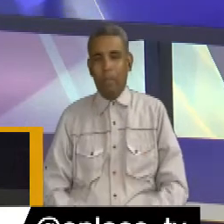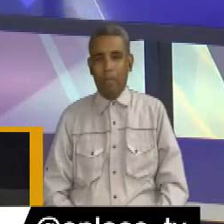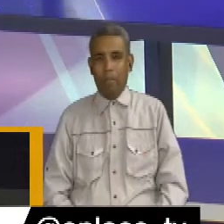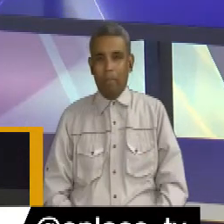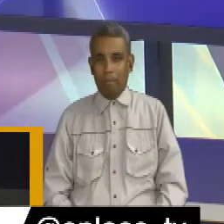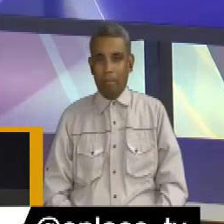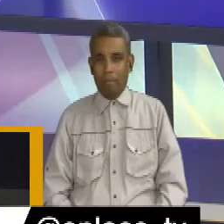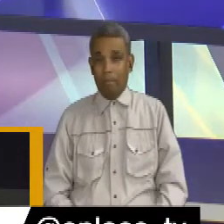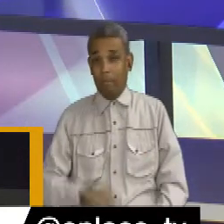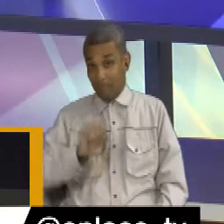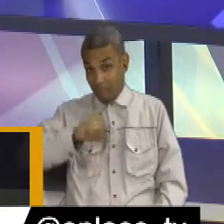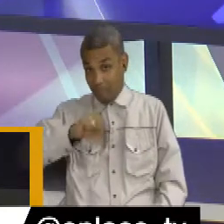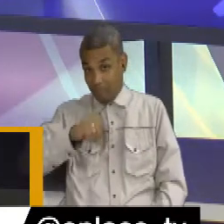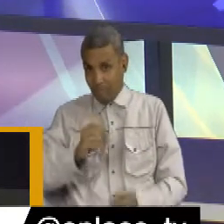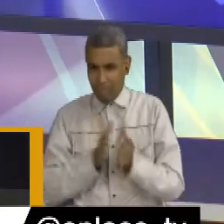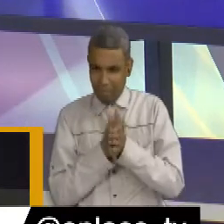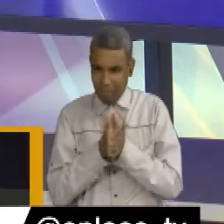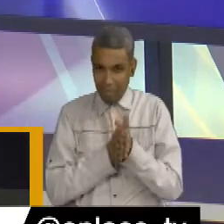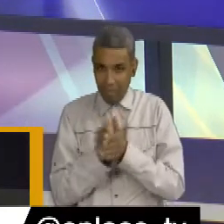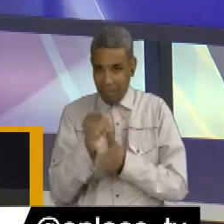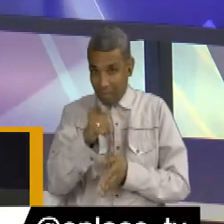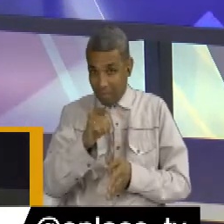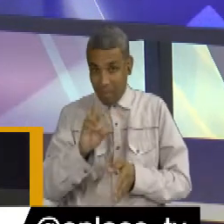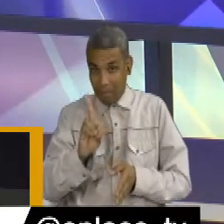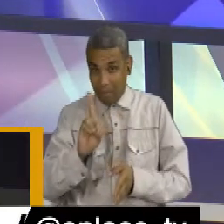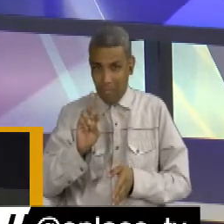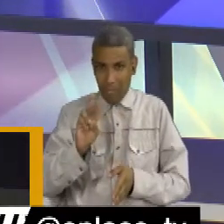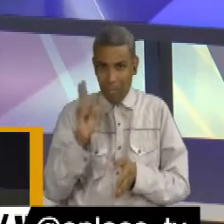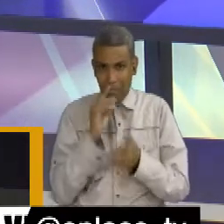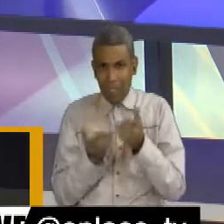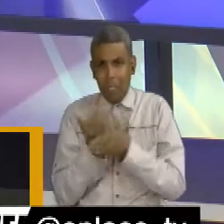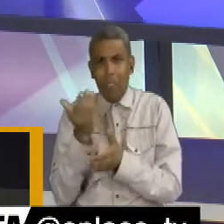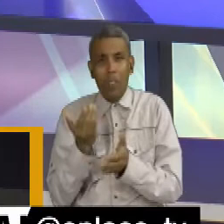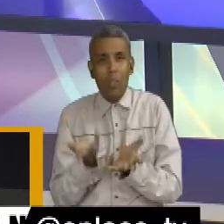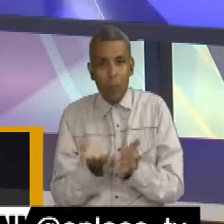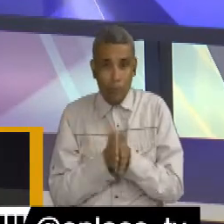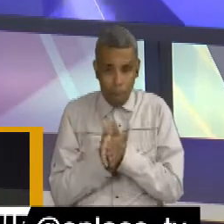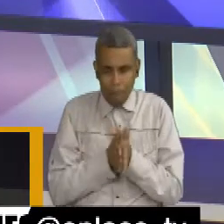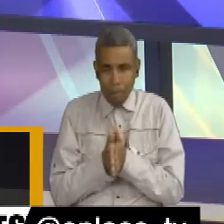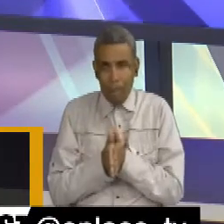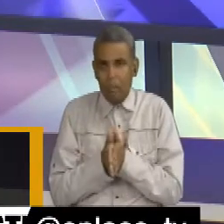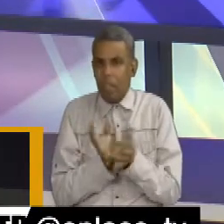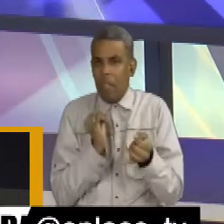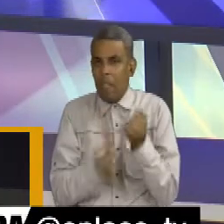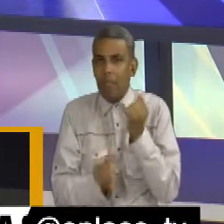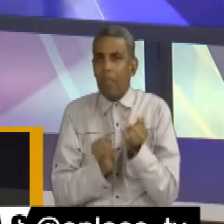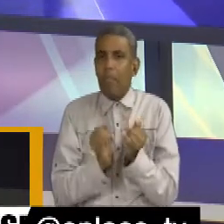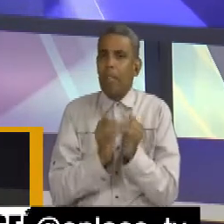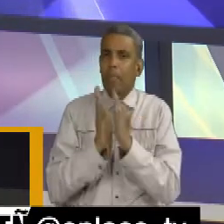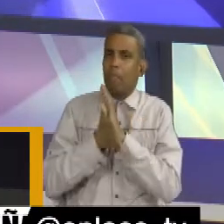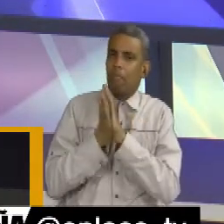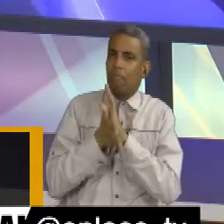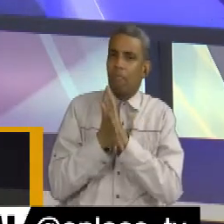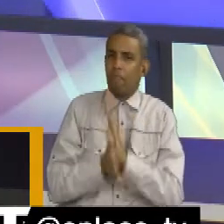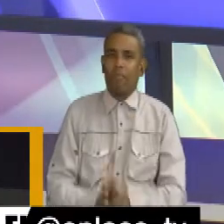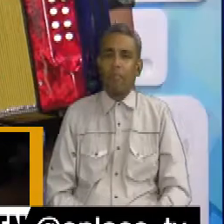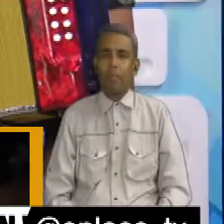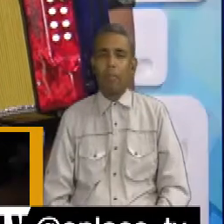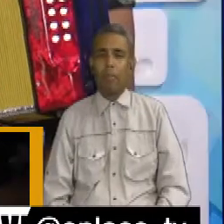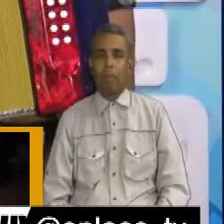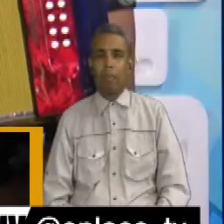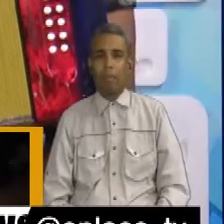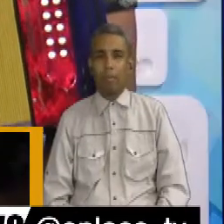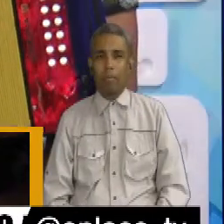muy pendientes de lo que musicalmente trae El Mono Zabaleta. ¿Cuál es ese mensaje que le deja usted hoy a los barranqueños y por supuesto a su fanaticada? Bueno,